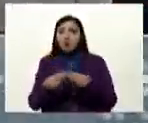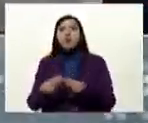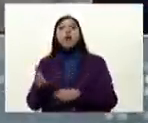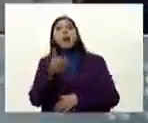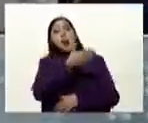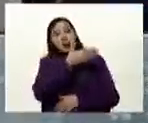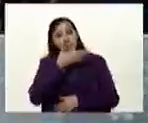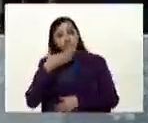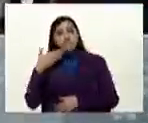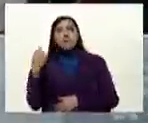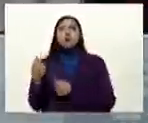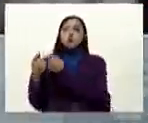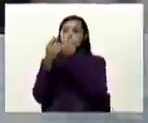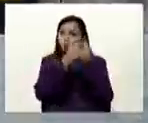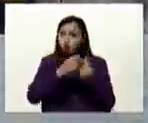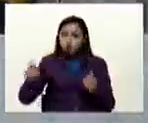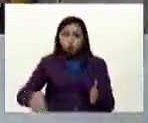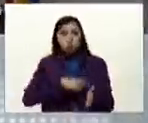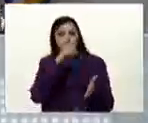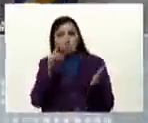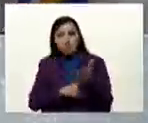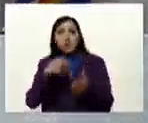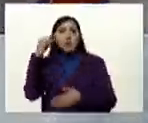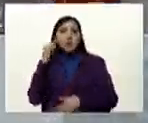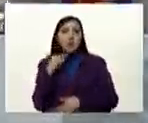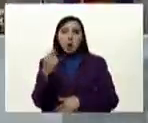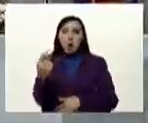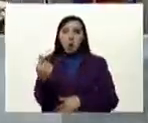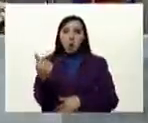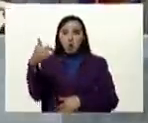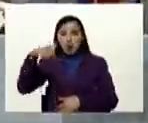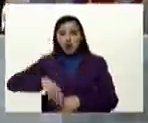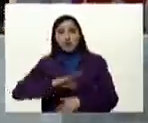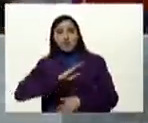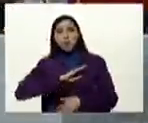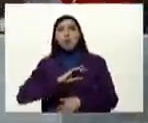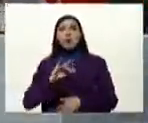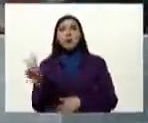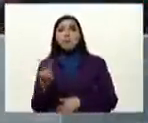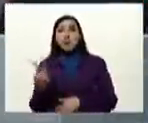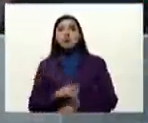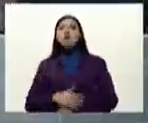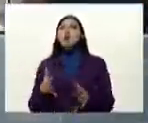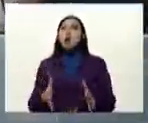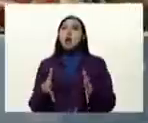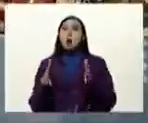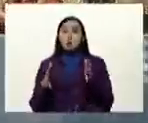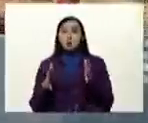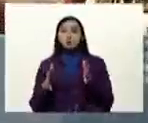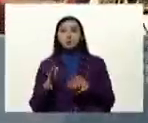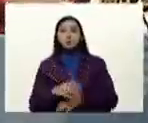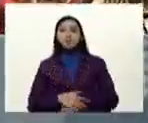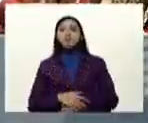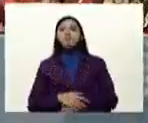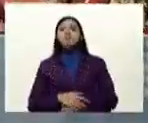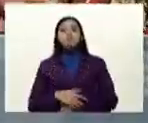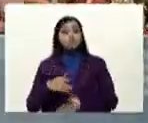recuperación completa del bolívar, de la moneda nacional. Y eso lo vamos a lograr,